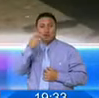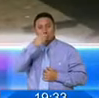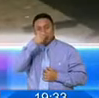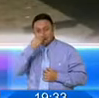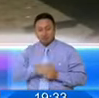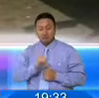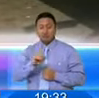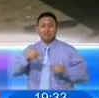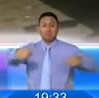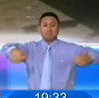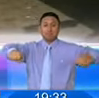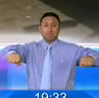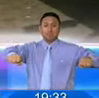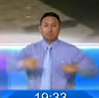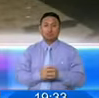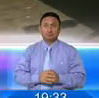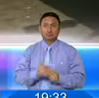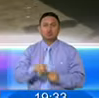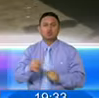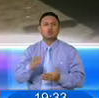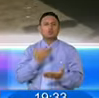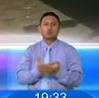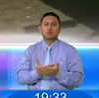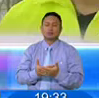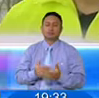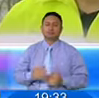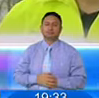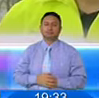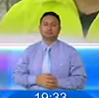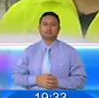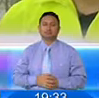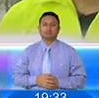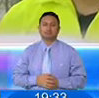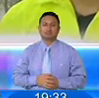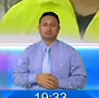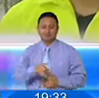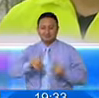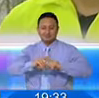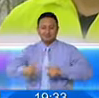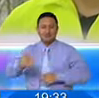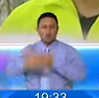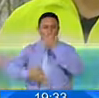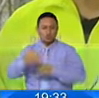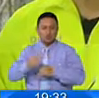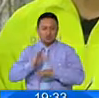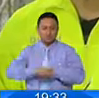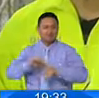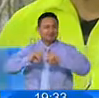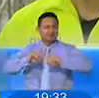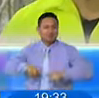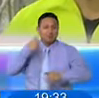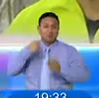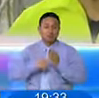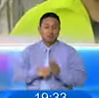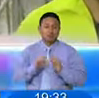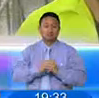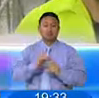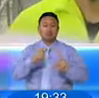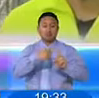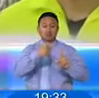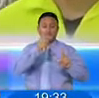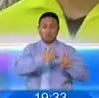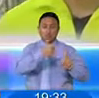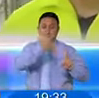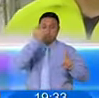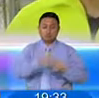una motocicleta incautada y otros elementos vinculantes. Tienen varios procesos judiciales por varios delitos, entre ellos son asesinatos